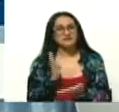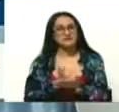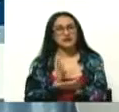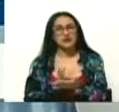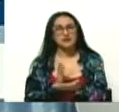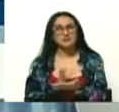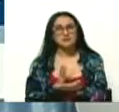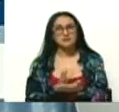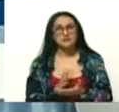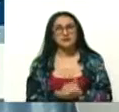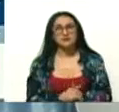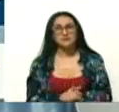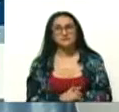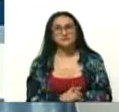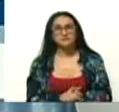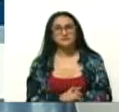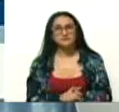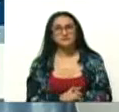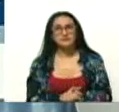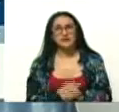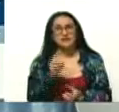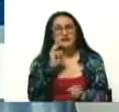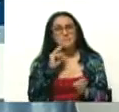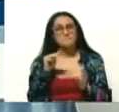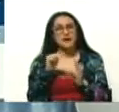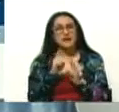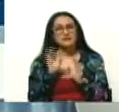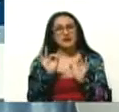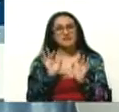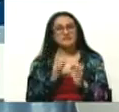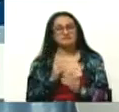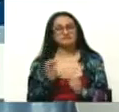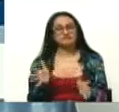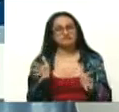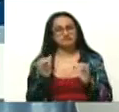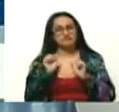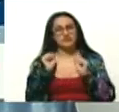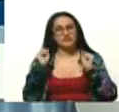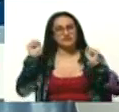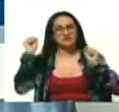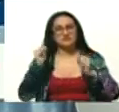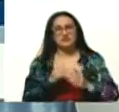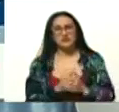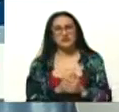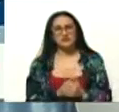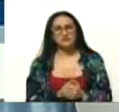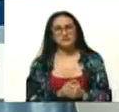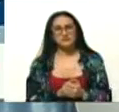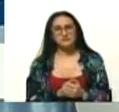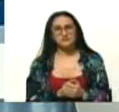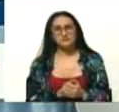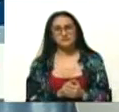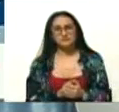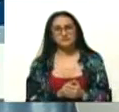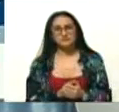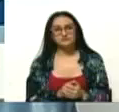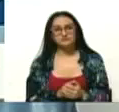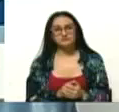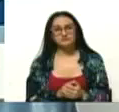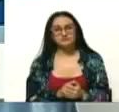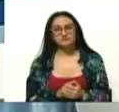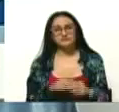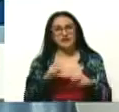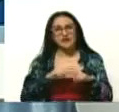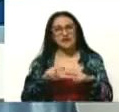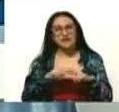siempre, porque esa es la meta de vencer, de triunfar, ¿no? Que esto ocurra, que el niño, que el